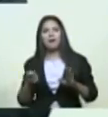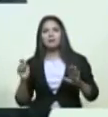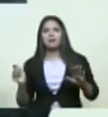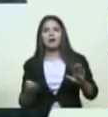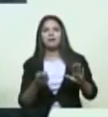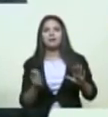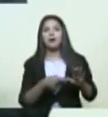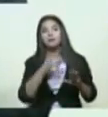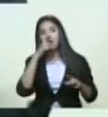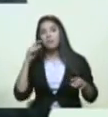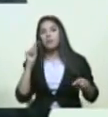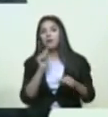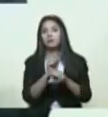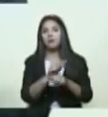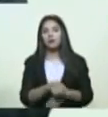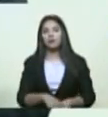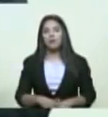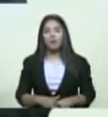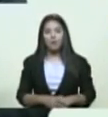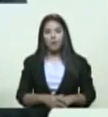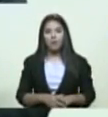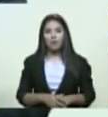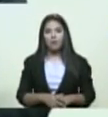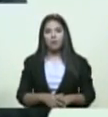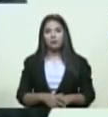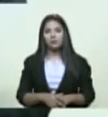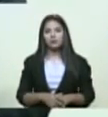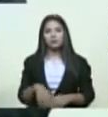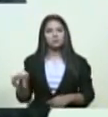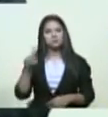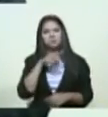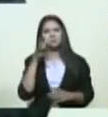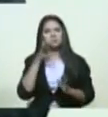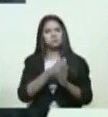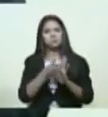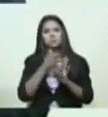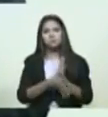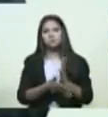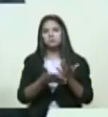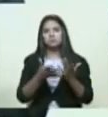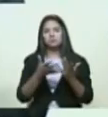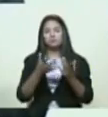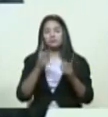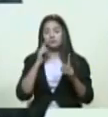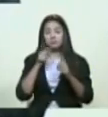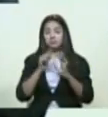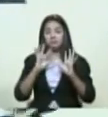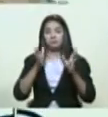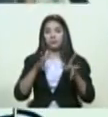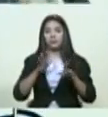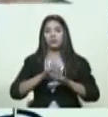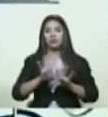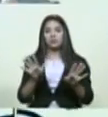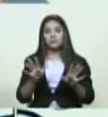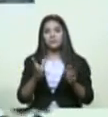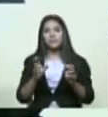amenazando a tirios y troyanos en función de fines inconfesables que afortunadamente han